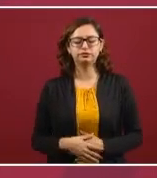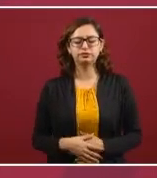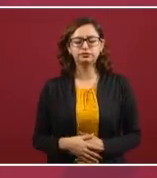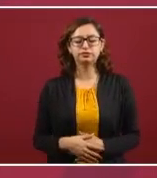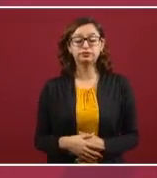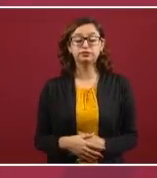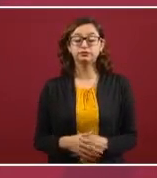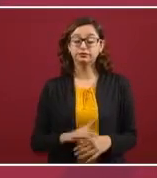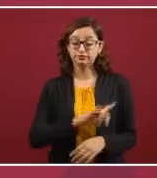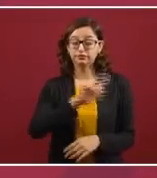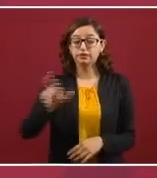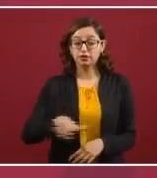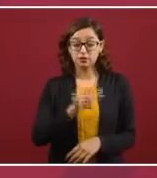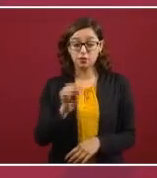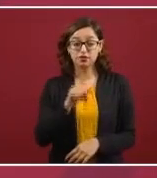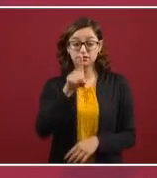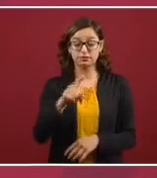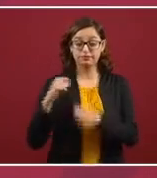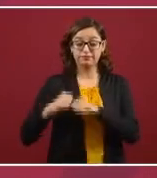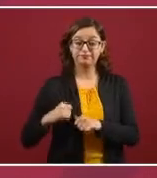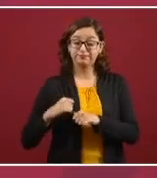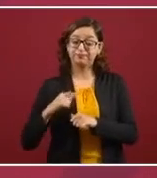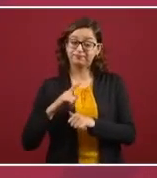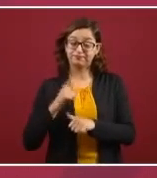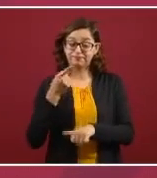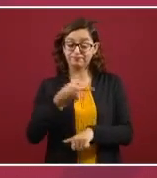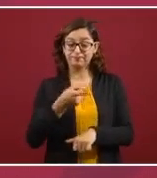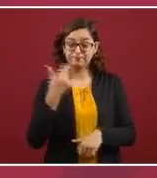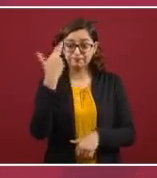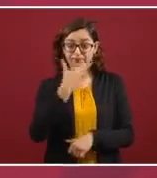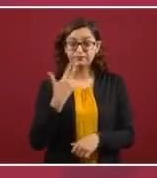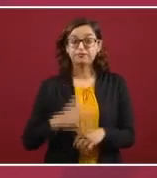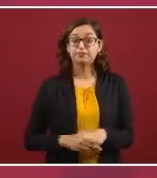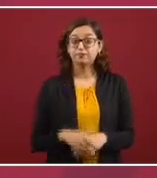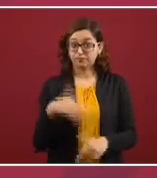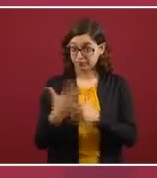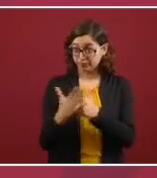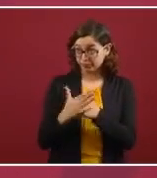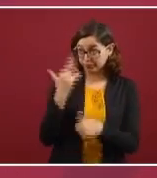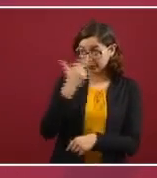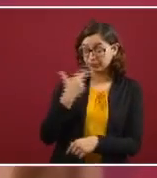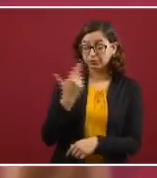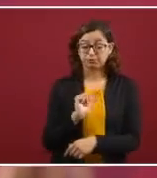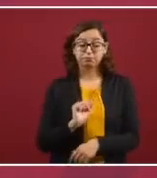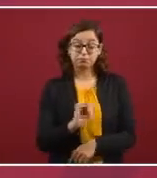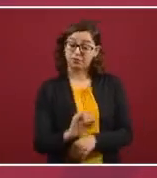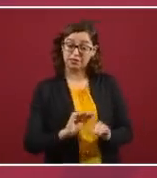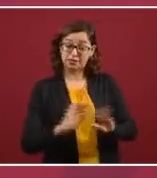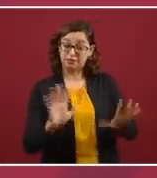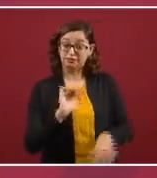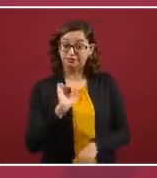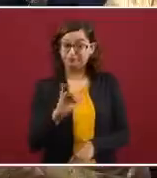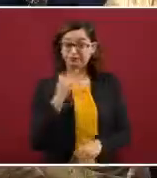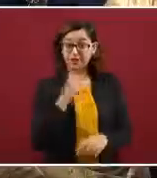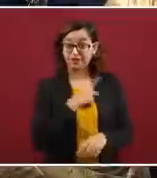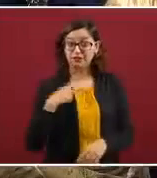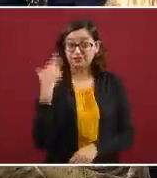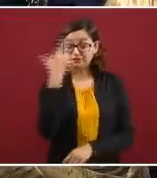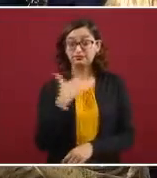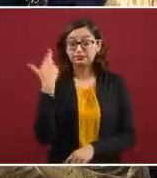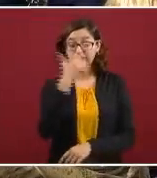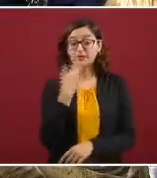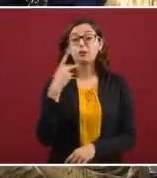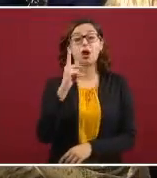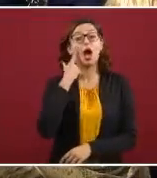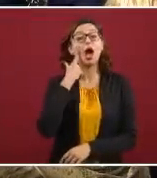pondría a consideración de la autoridad competente. Entonces, ¿se revisarán estos sí, casos? Sí, claro que sí. Pero tenemos que ver si